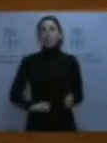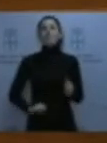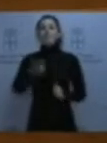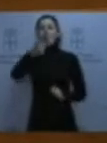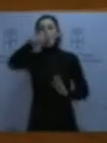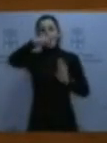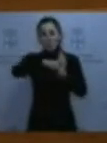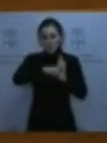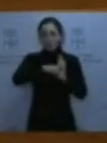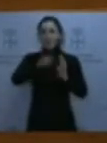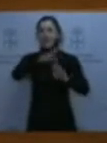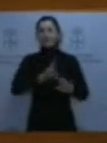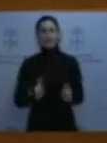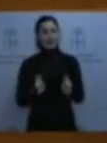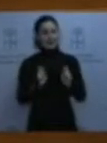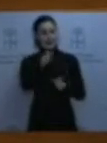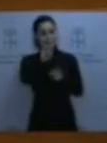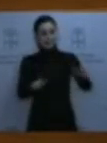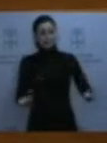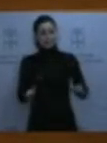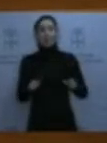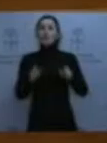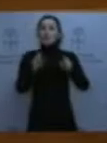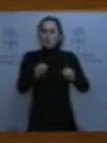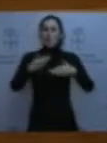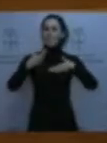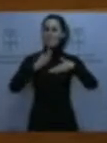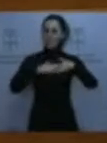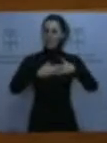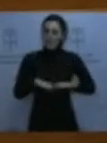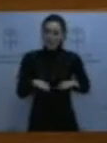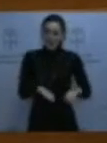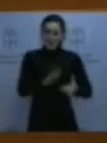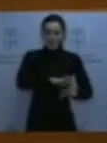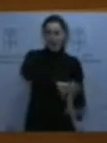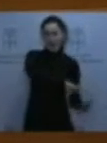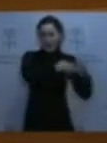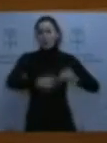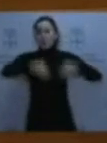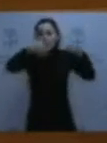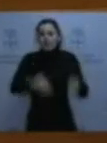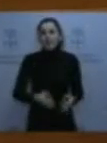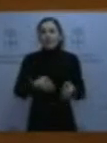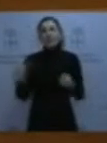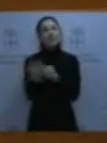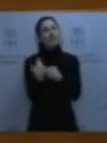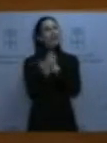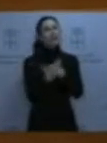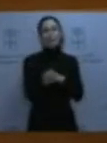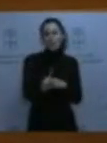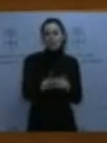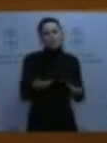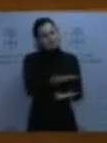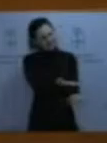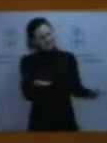se le atribuyen a los ciudadanos las armas necesarias para asegurar su aplicación y evitar su incumplimiento, señorías,